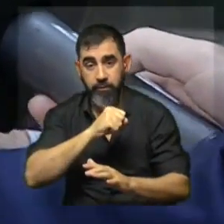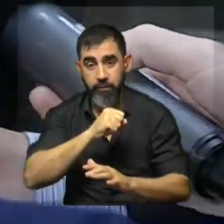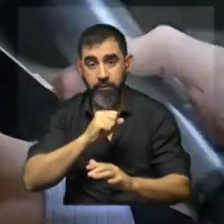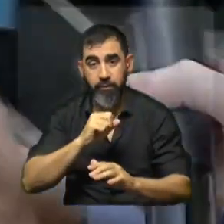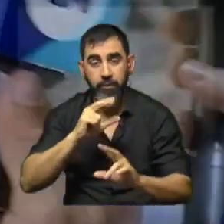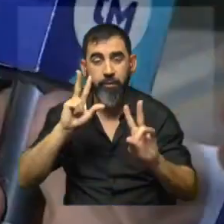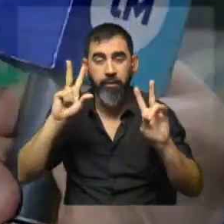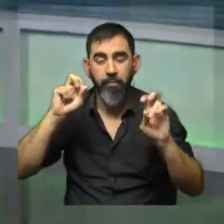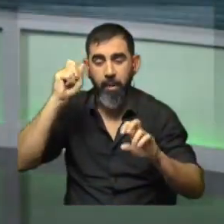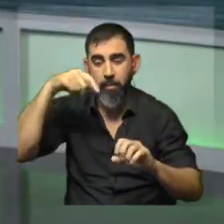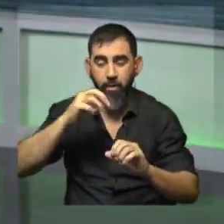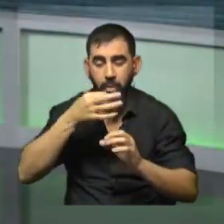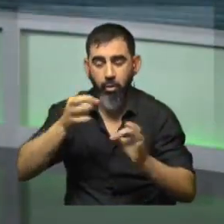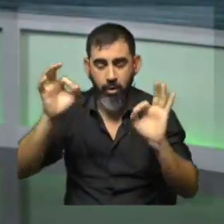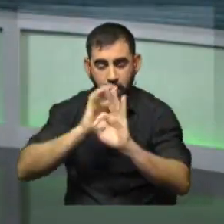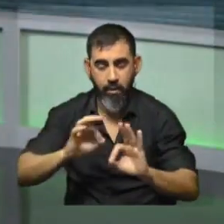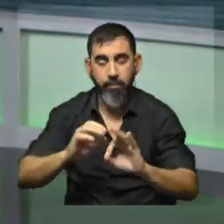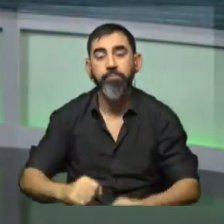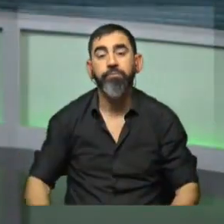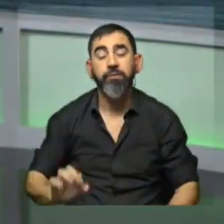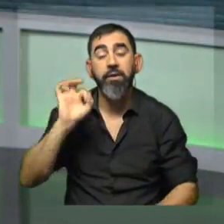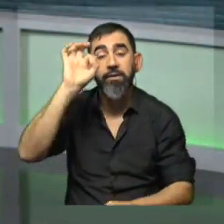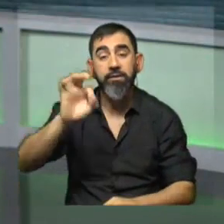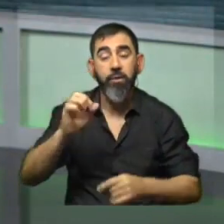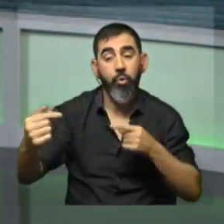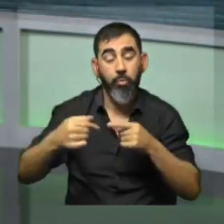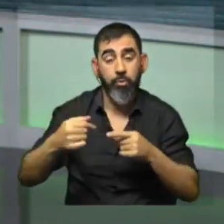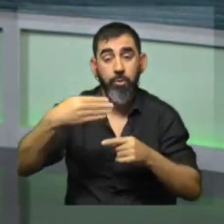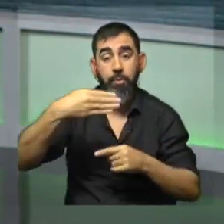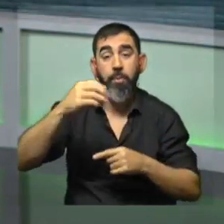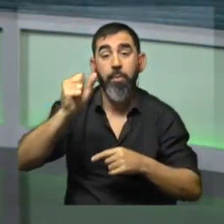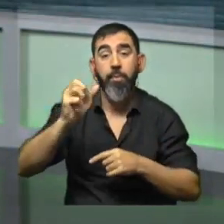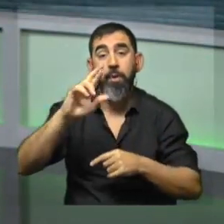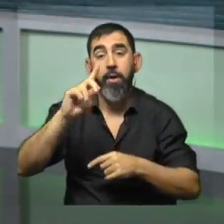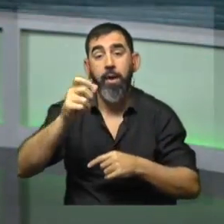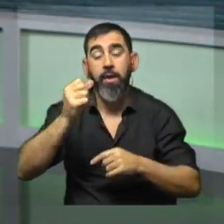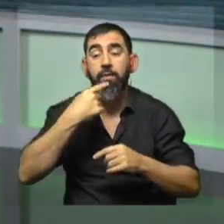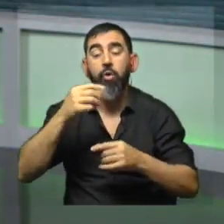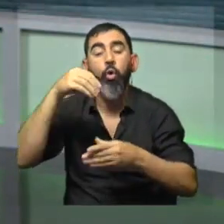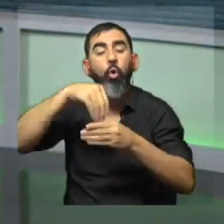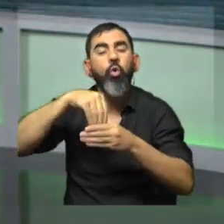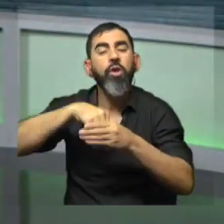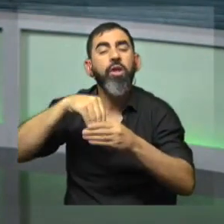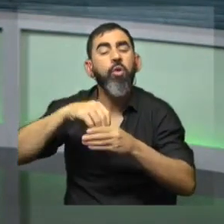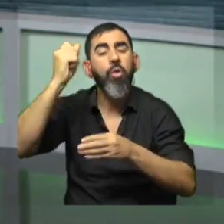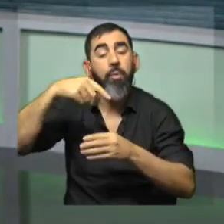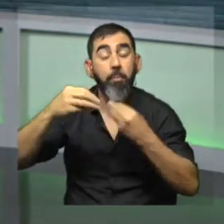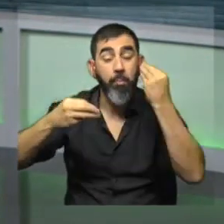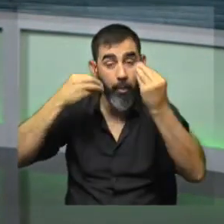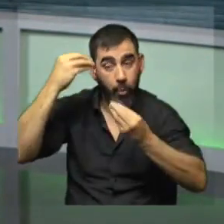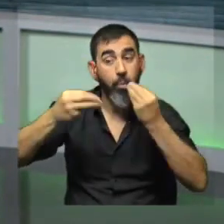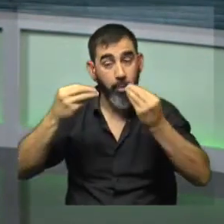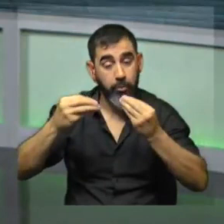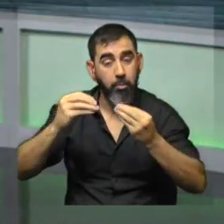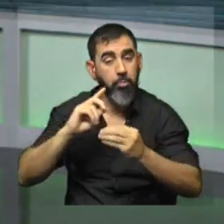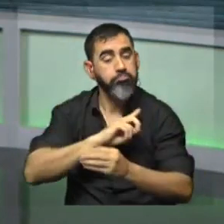plan. Por su parte, el senador opositor Mario Vergara puso el foco en el contenido del plan y expresó preocupación por la